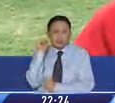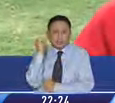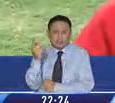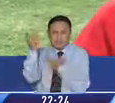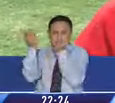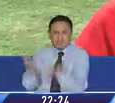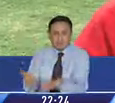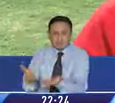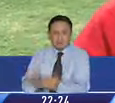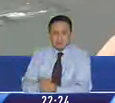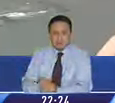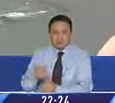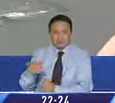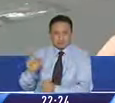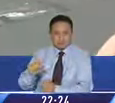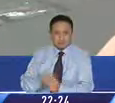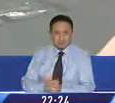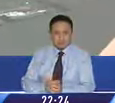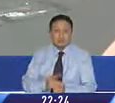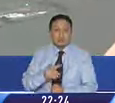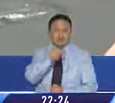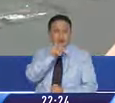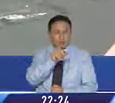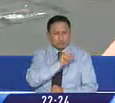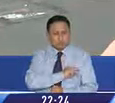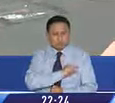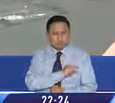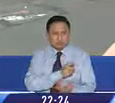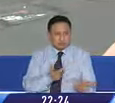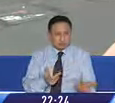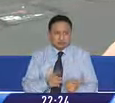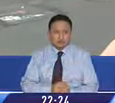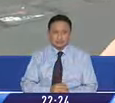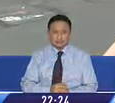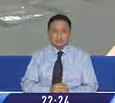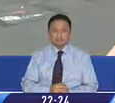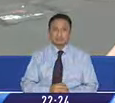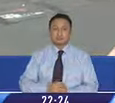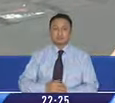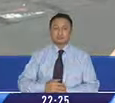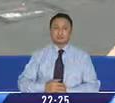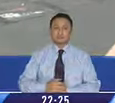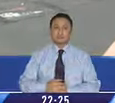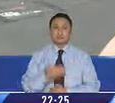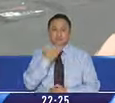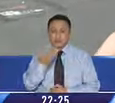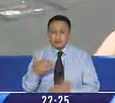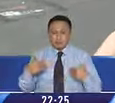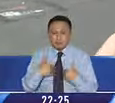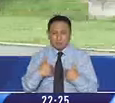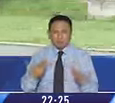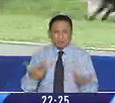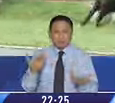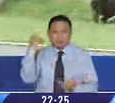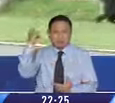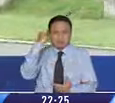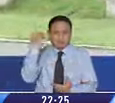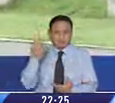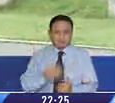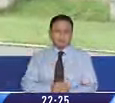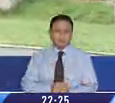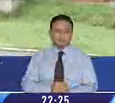verdad, ¿cómo pueden hacerlo? De conciencia personal, porque, o sea, hay que... ¿Cómo voy a pegar a un animal? Absurdo. En este